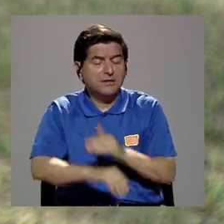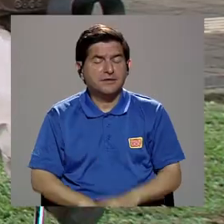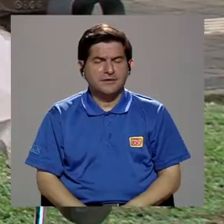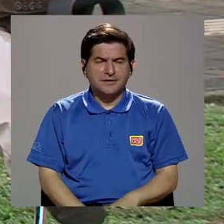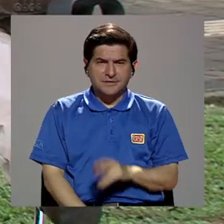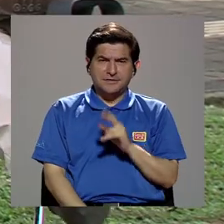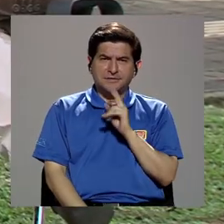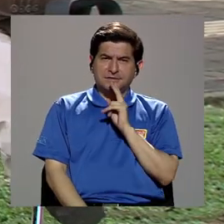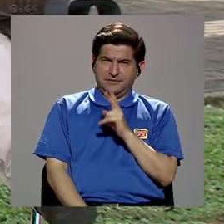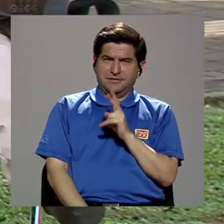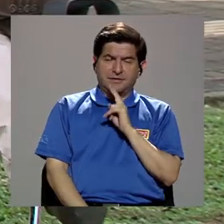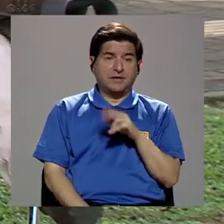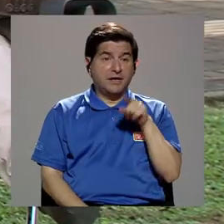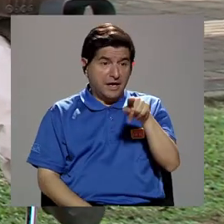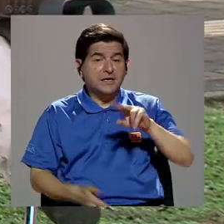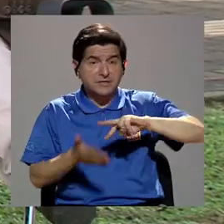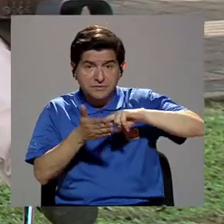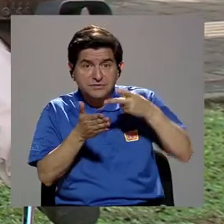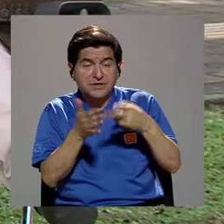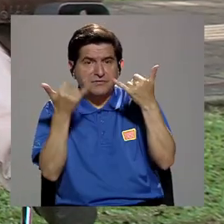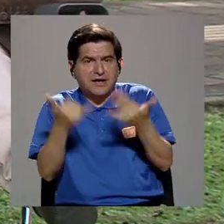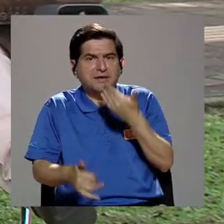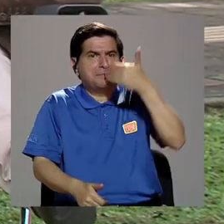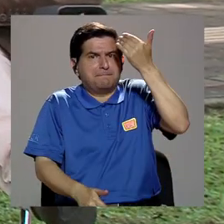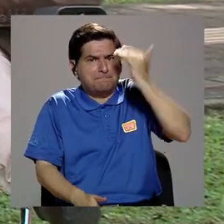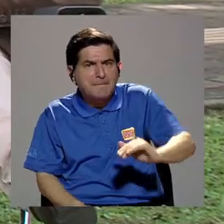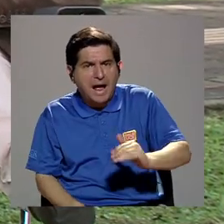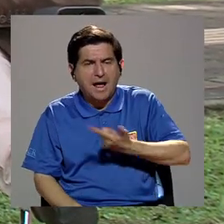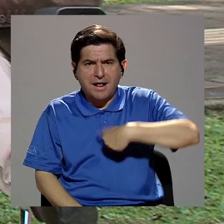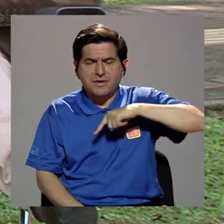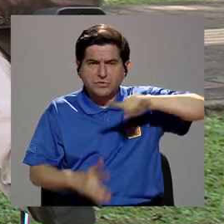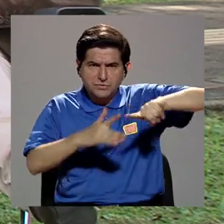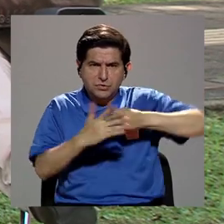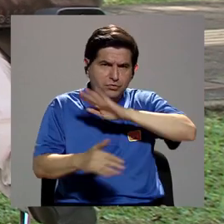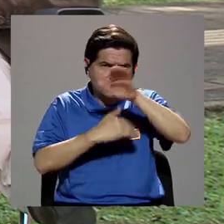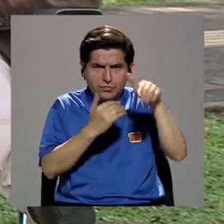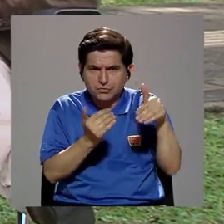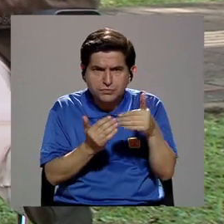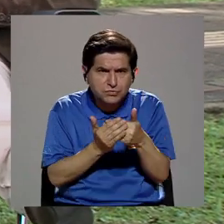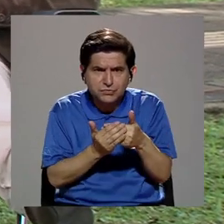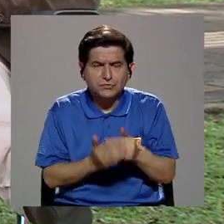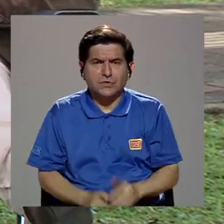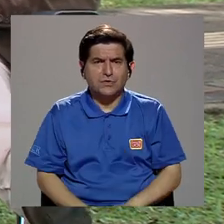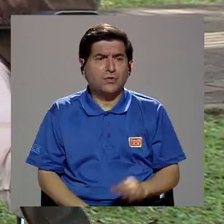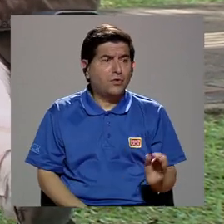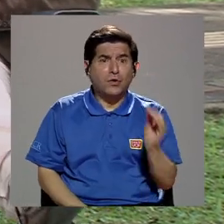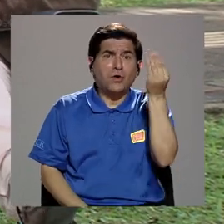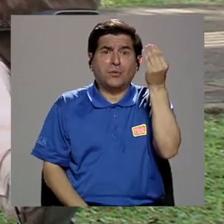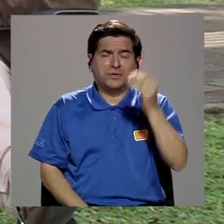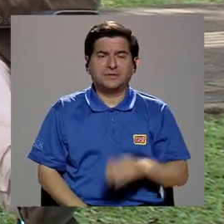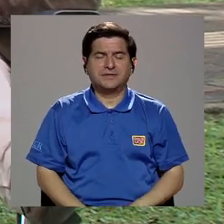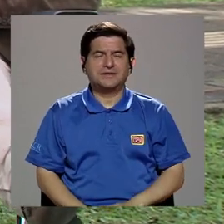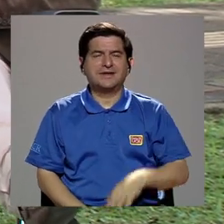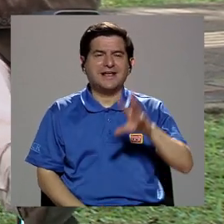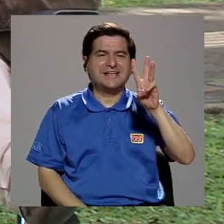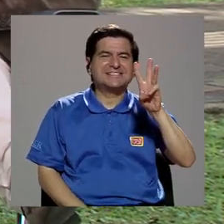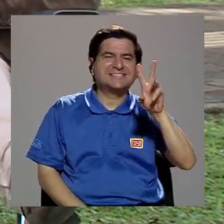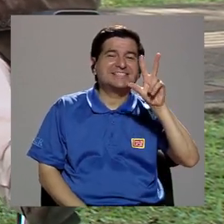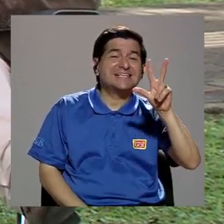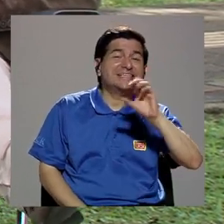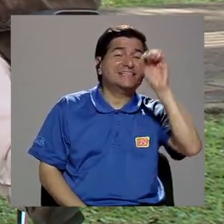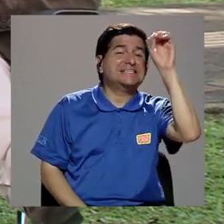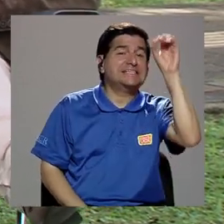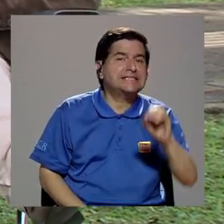en realmente. Y eso ya habla mal, digamos, de que estamos empezando todavía desde muy el 63%,